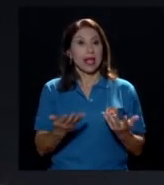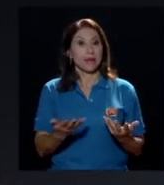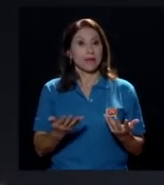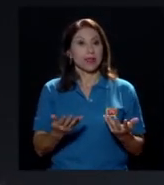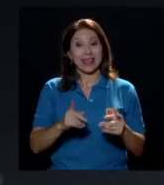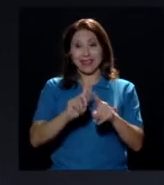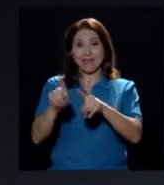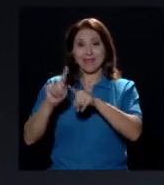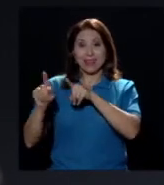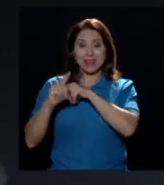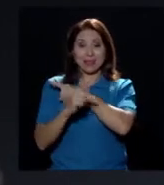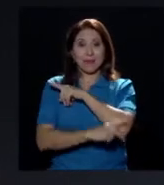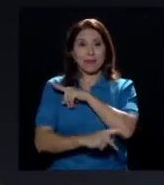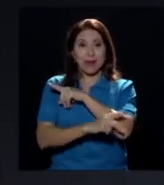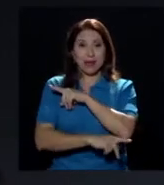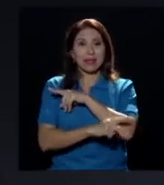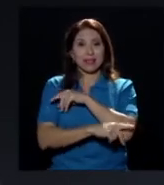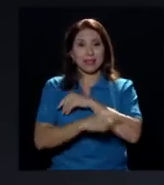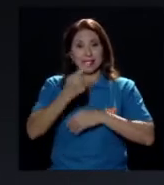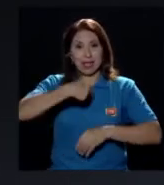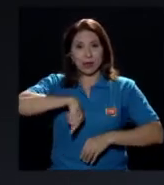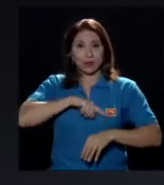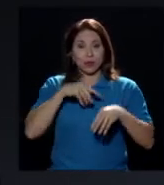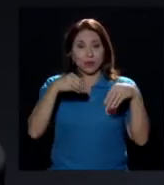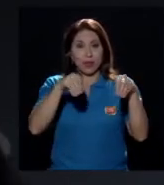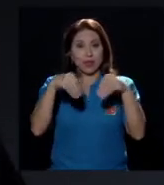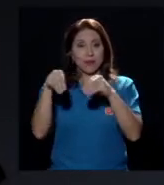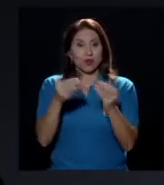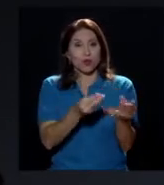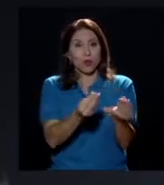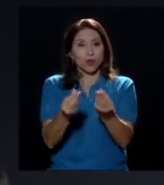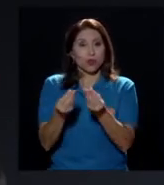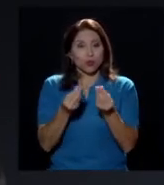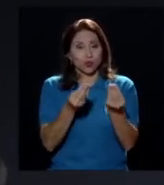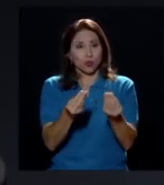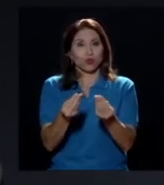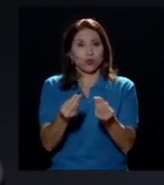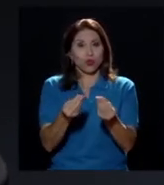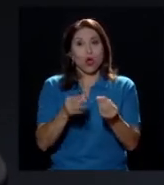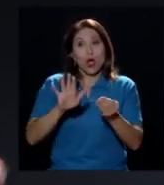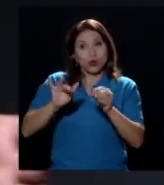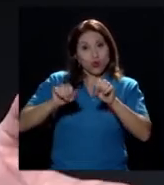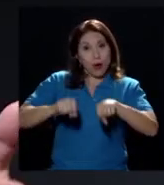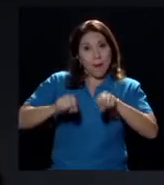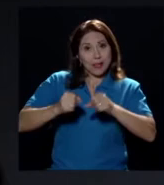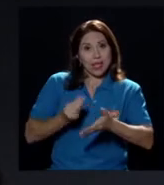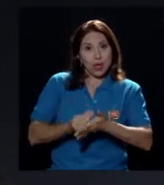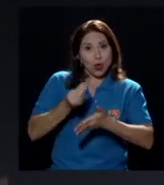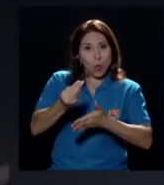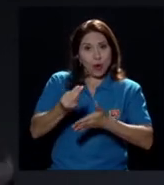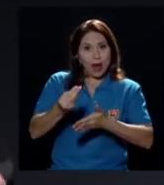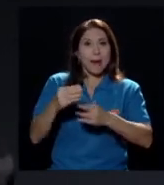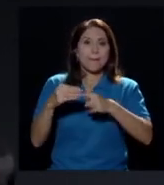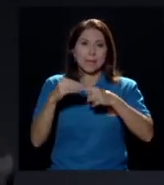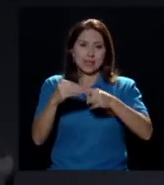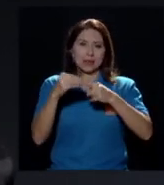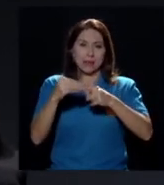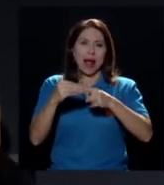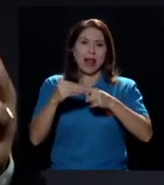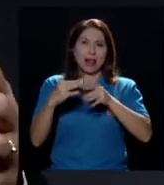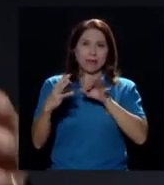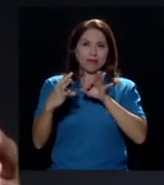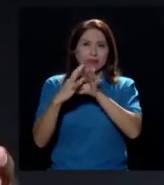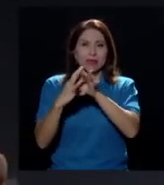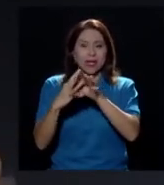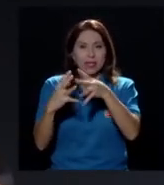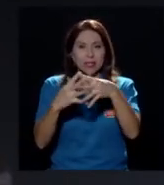los países a los cuales le vendemos, y nuestro principal socio comercial es los Estados Unidos, conforme